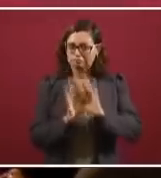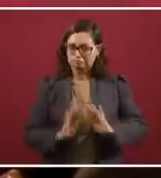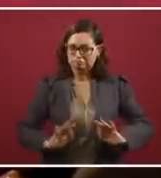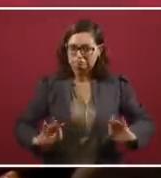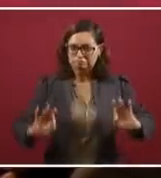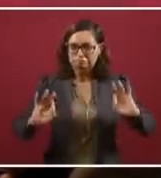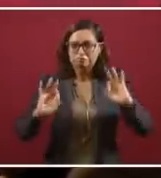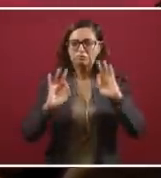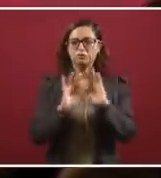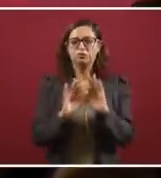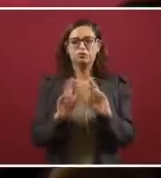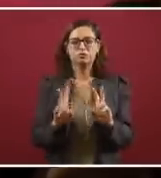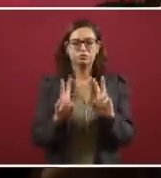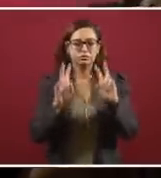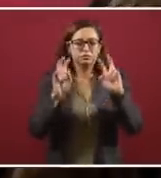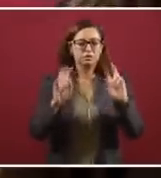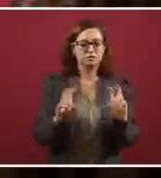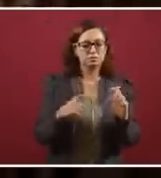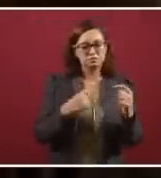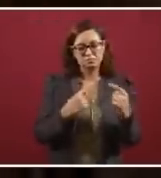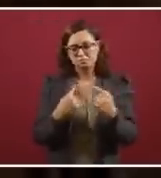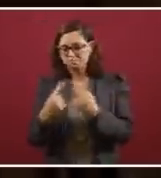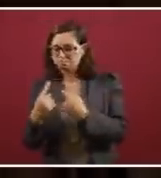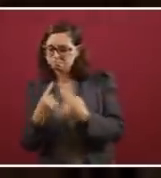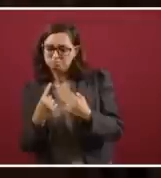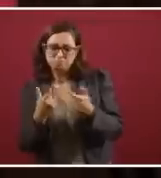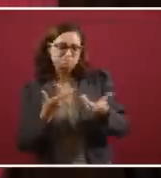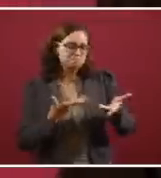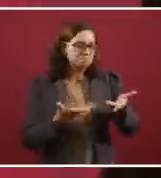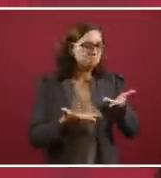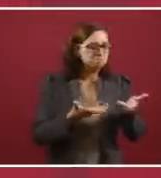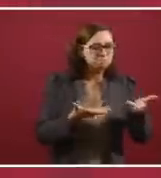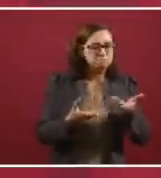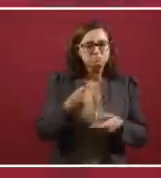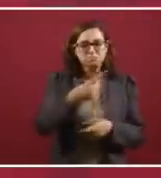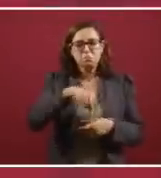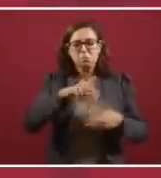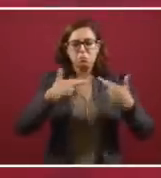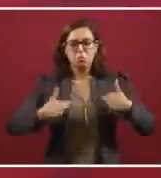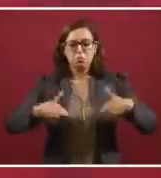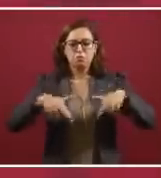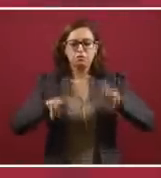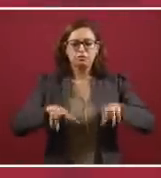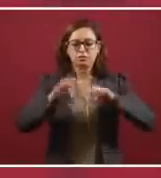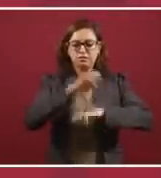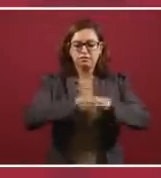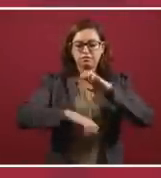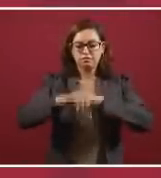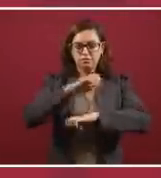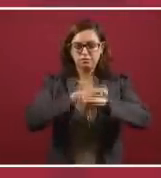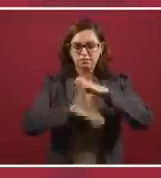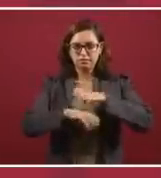de los dirigentes del sector empresarial de nuestro país.